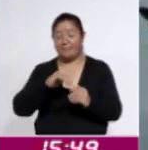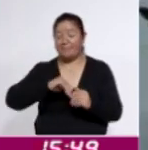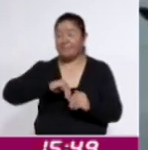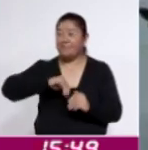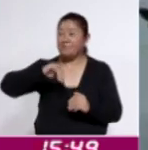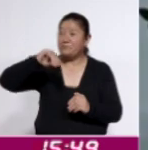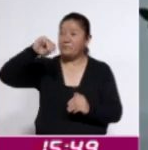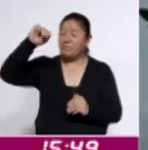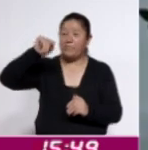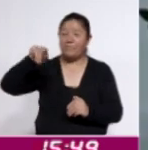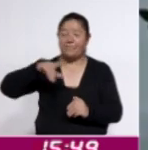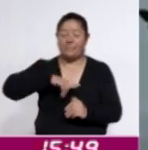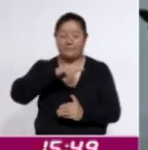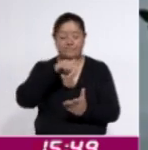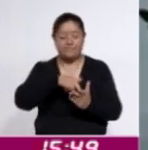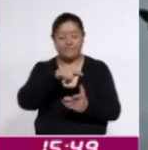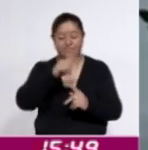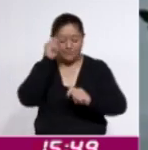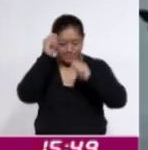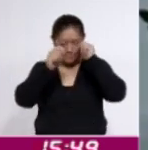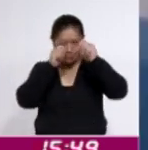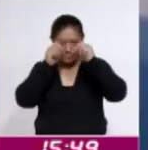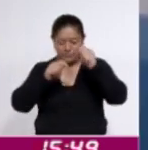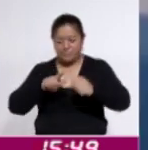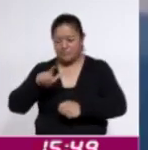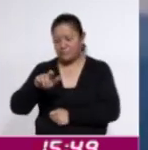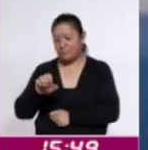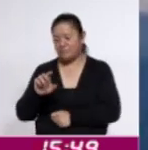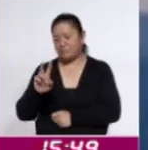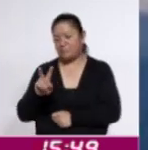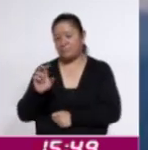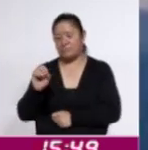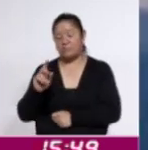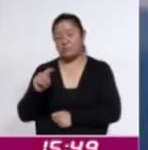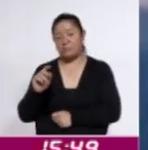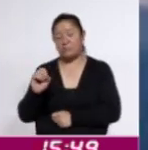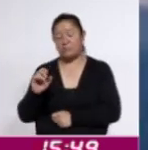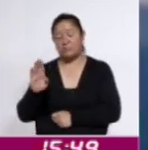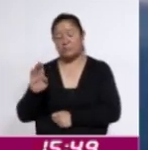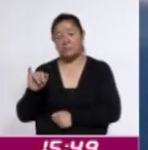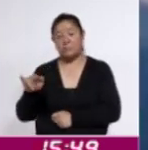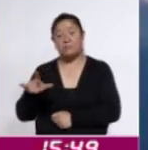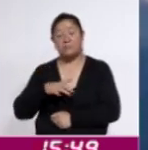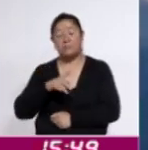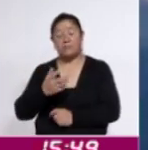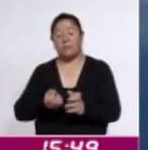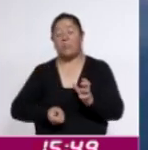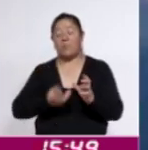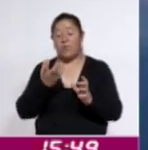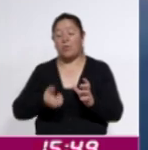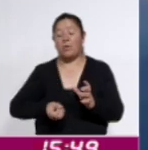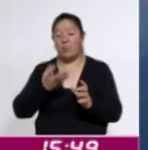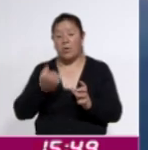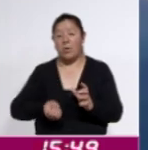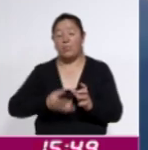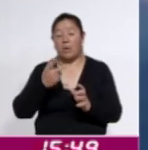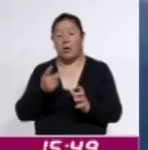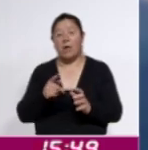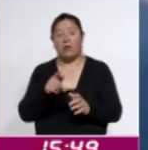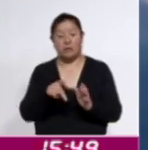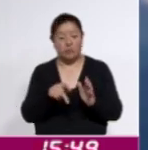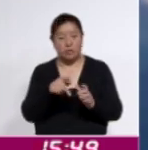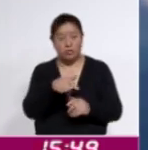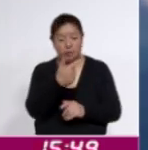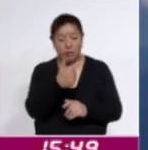la isla turística de Flores, Lewotobi Laki-Laki entró en erupción más de una docena de veces esta semana, provocando